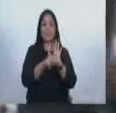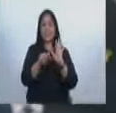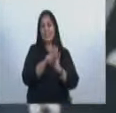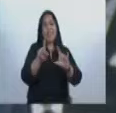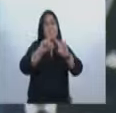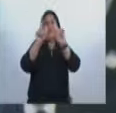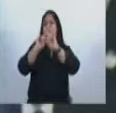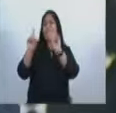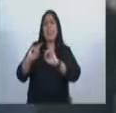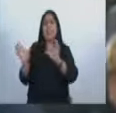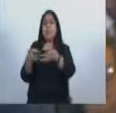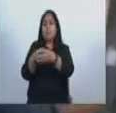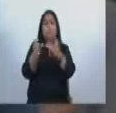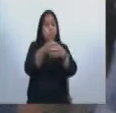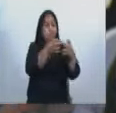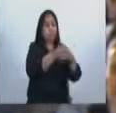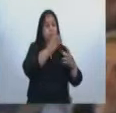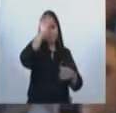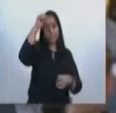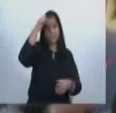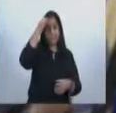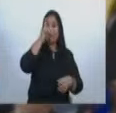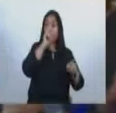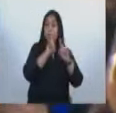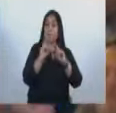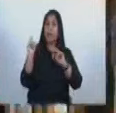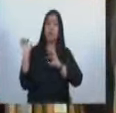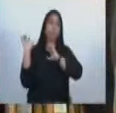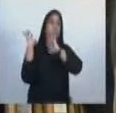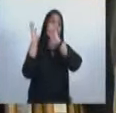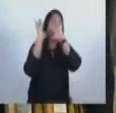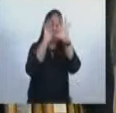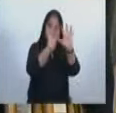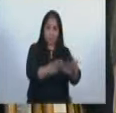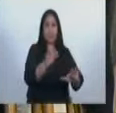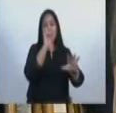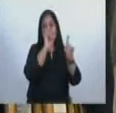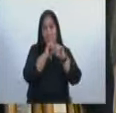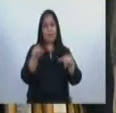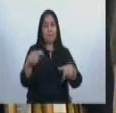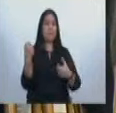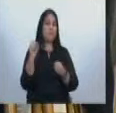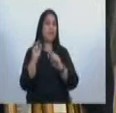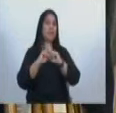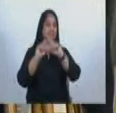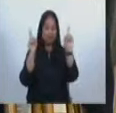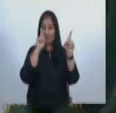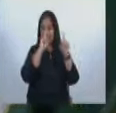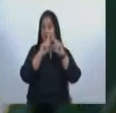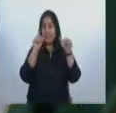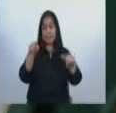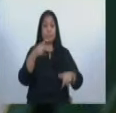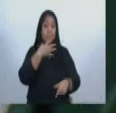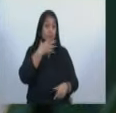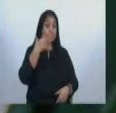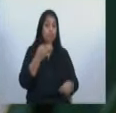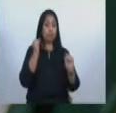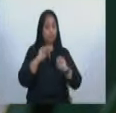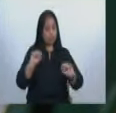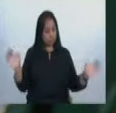distintos partidos políticos y que se volcó masivamente para hacer la diferencia y realmente